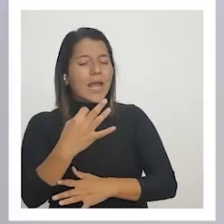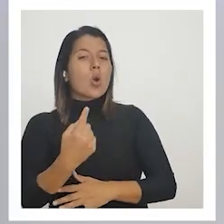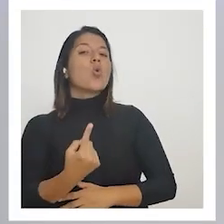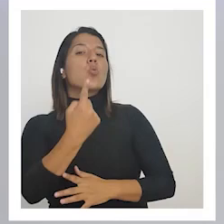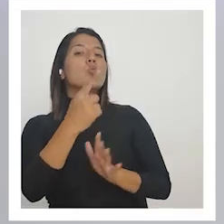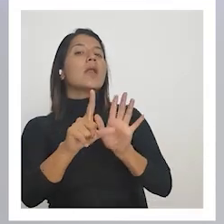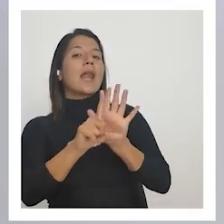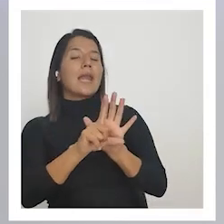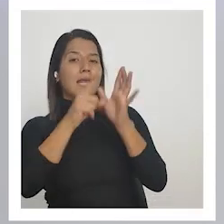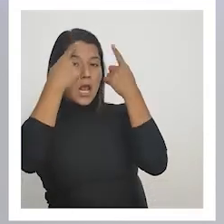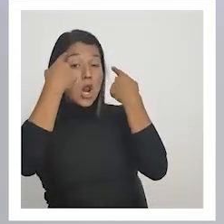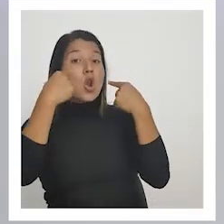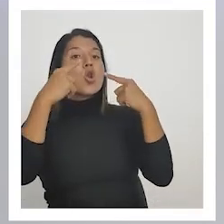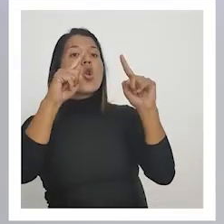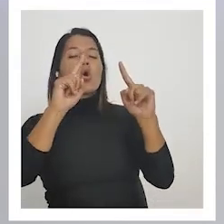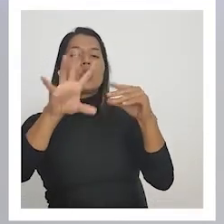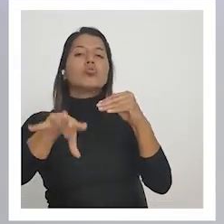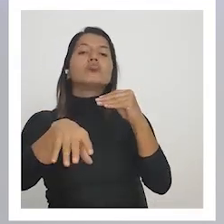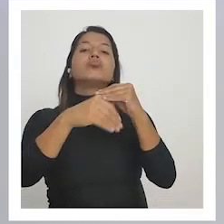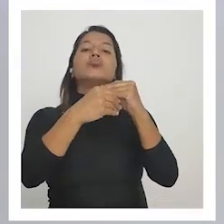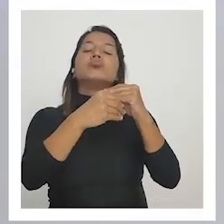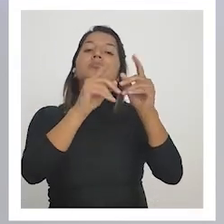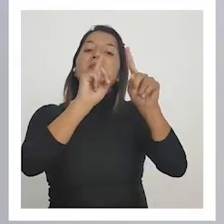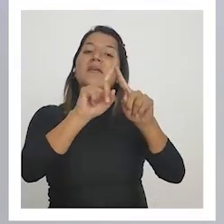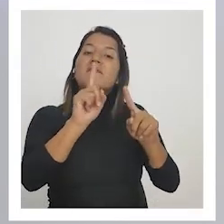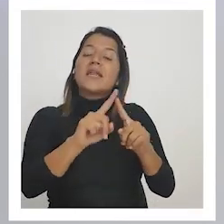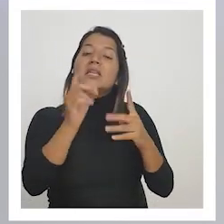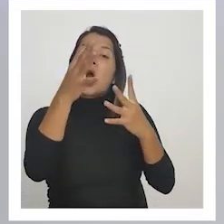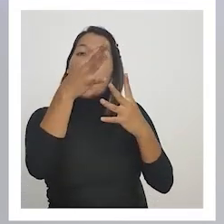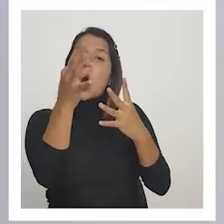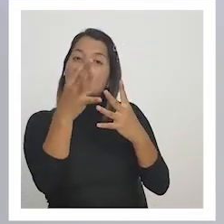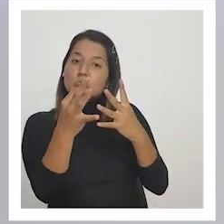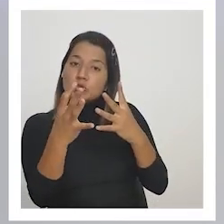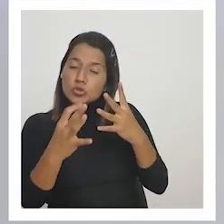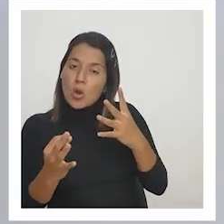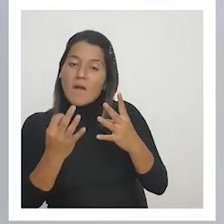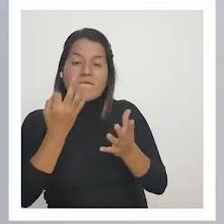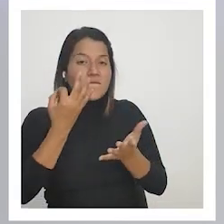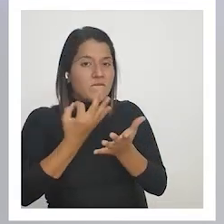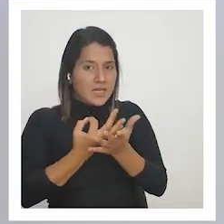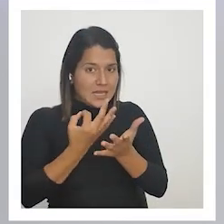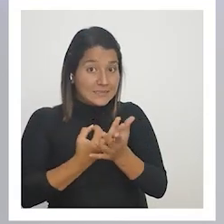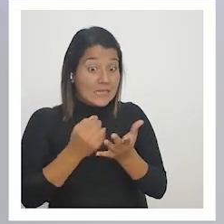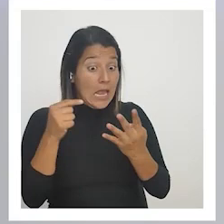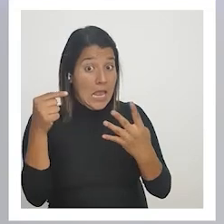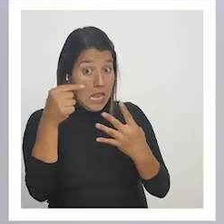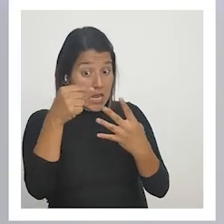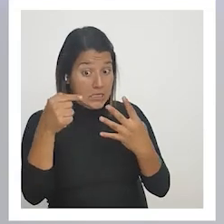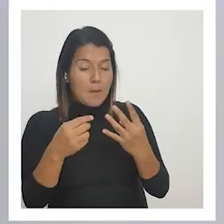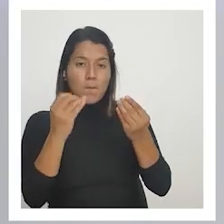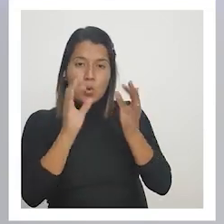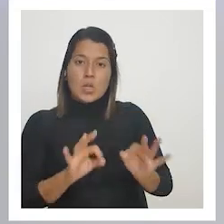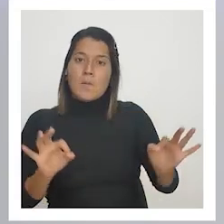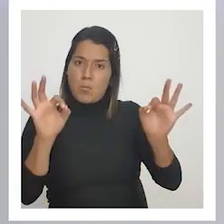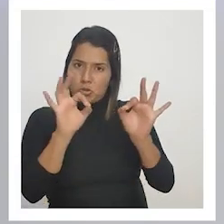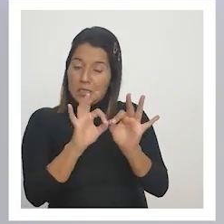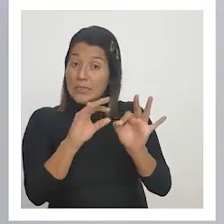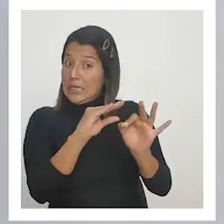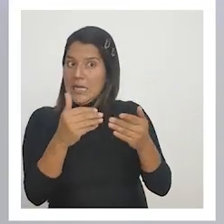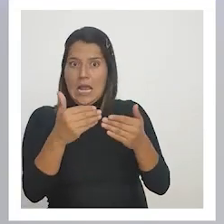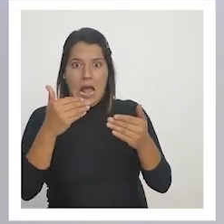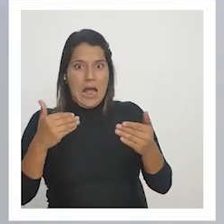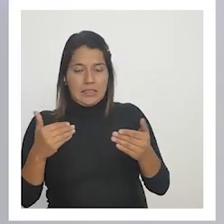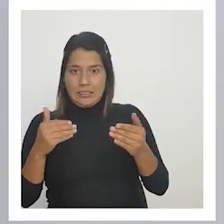serie de instrumentos financieros que han sido muy relevantes y que no existían, sobre todo para aquellas unidades productivas que